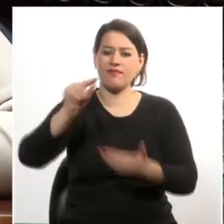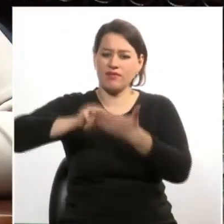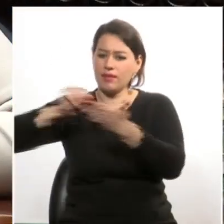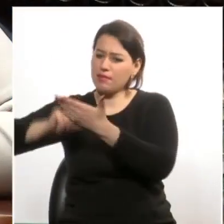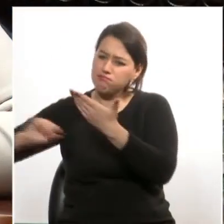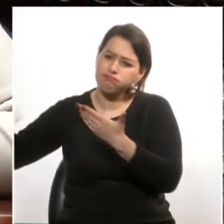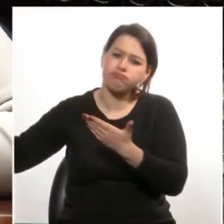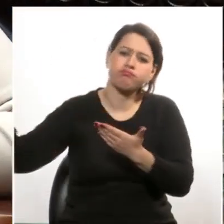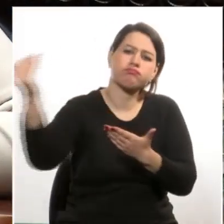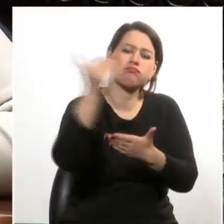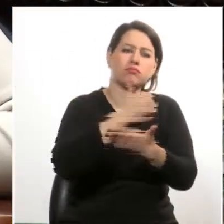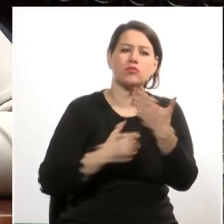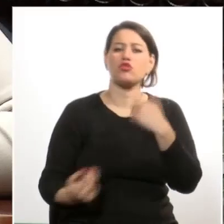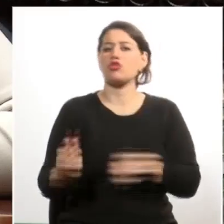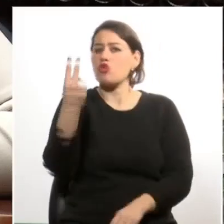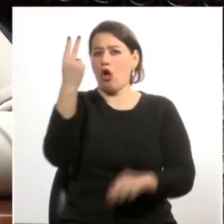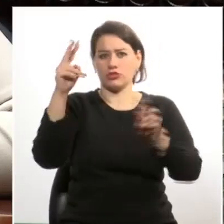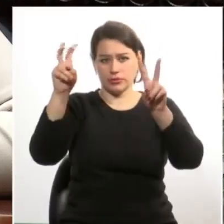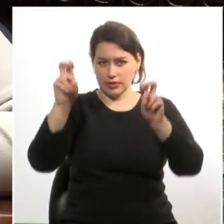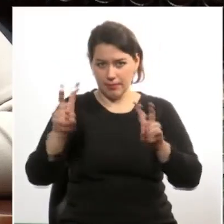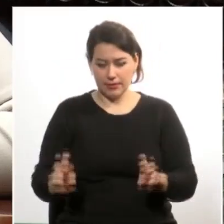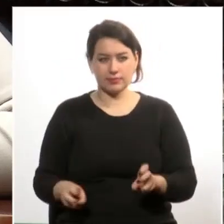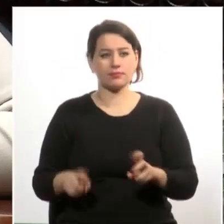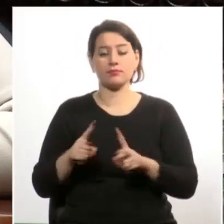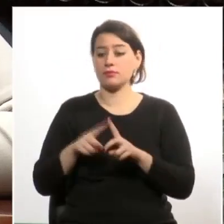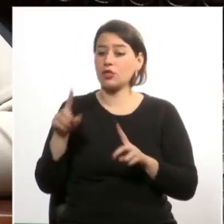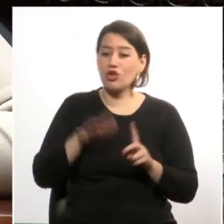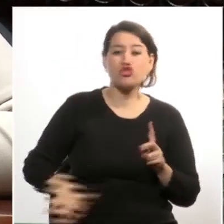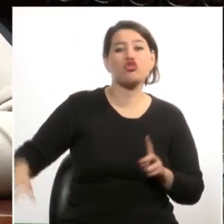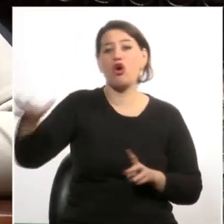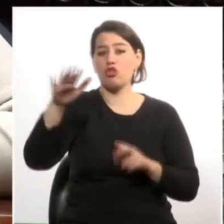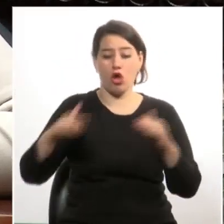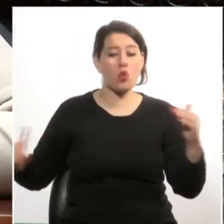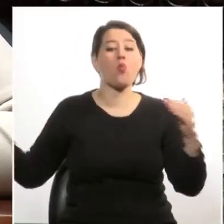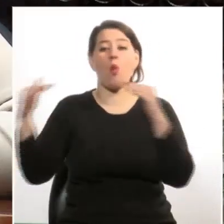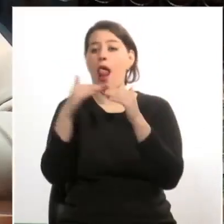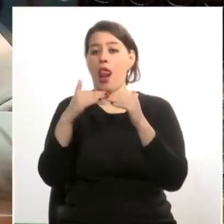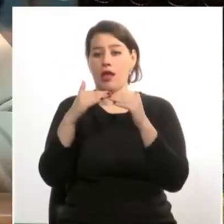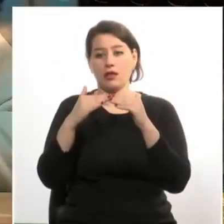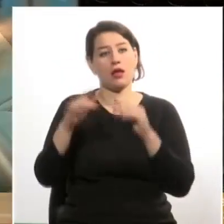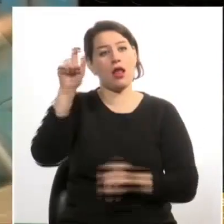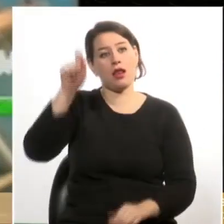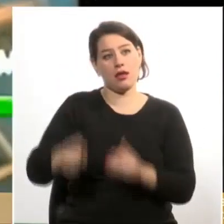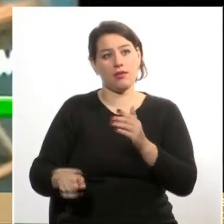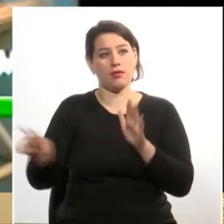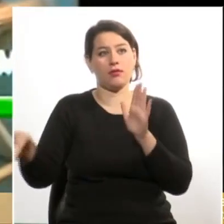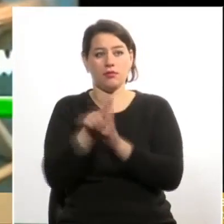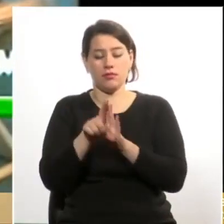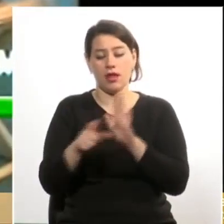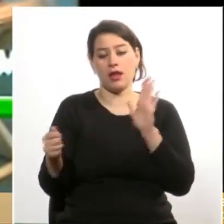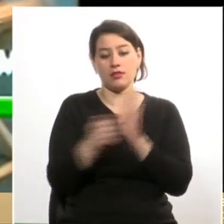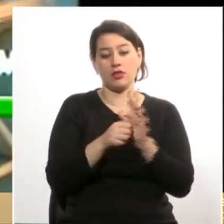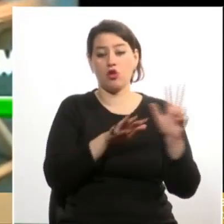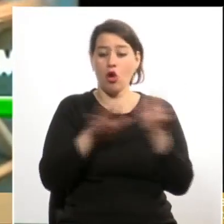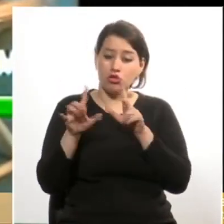firmas sobre la base de 2 consignas: todos iguales ante la ley, inspirada en el artículo 8